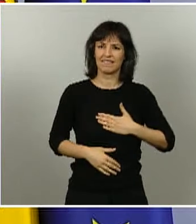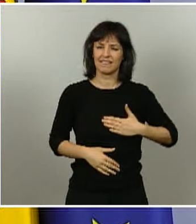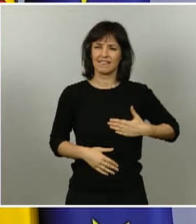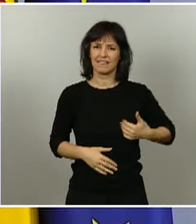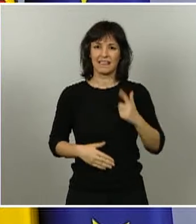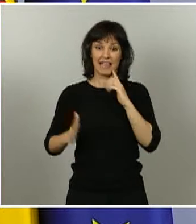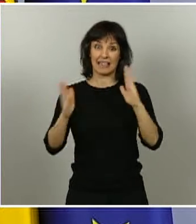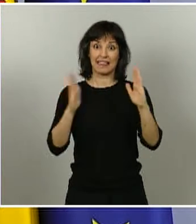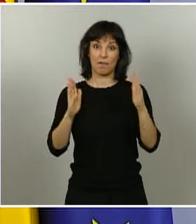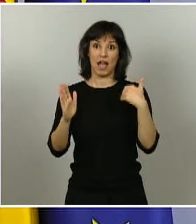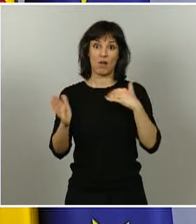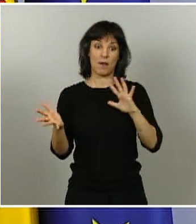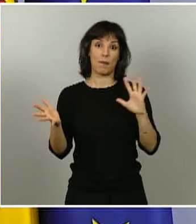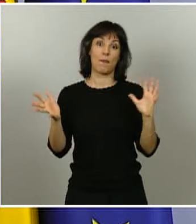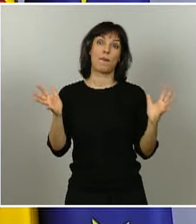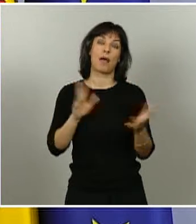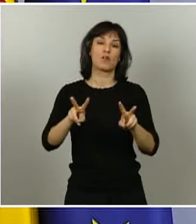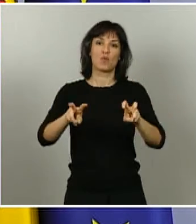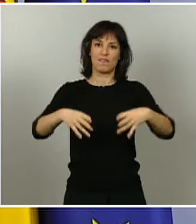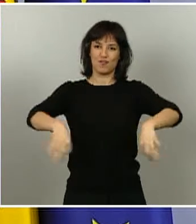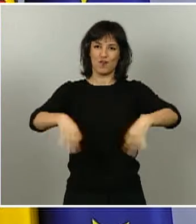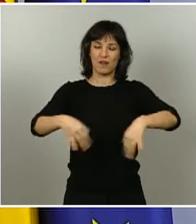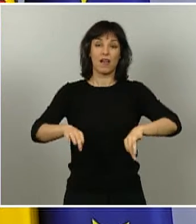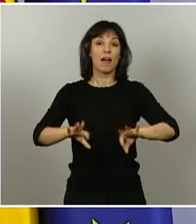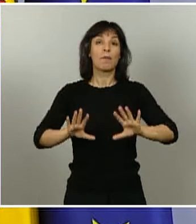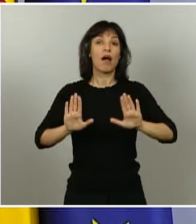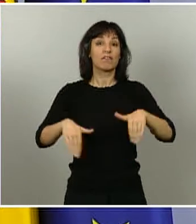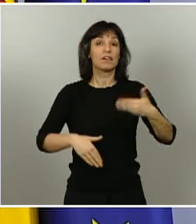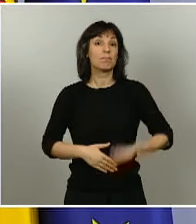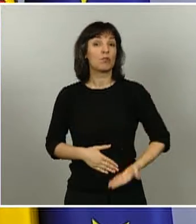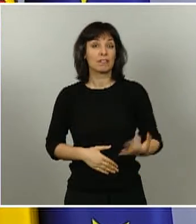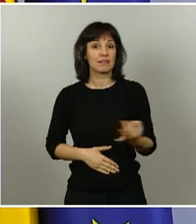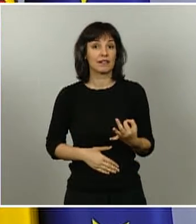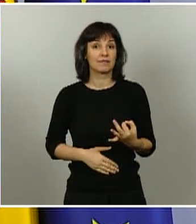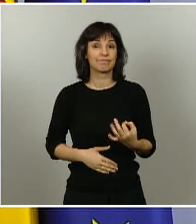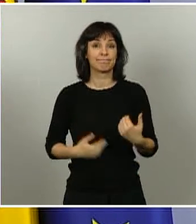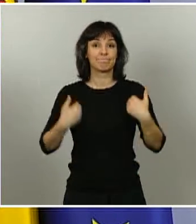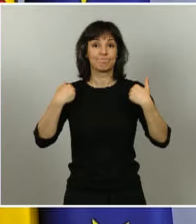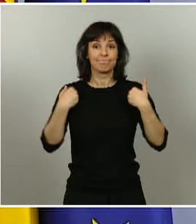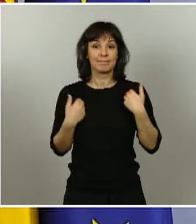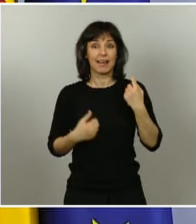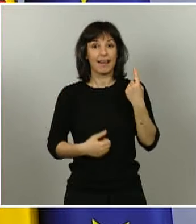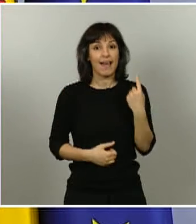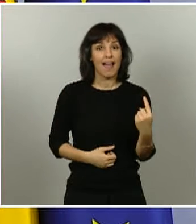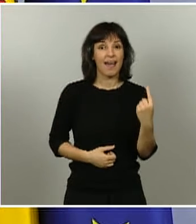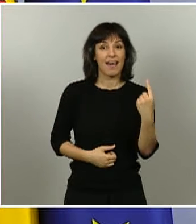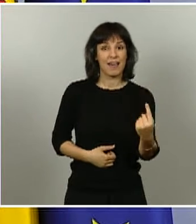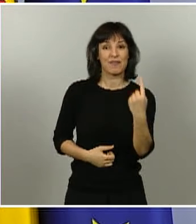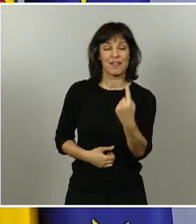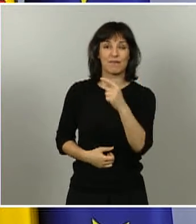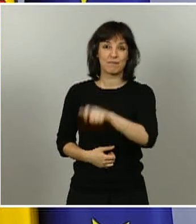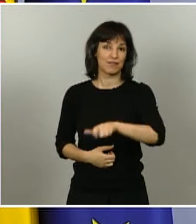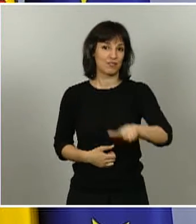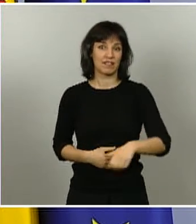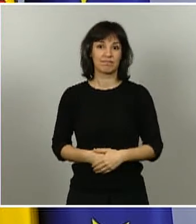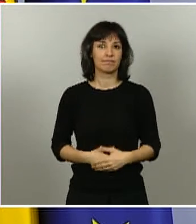la nueva normalidad, pero la clave siempre es la misma, la responsabilidad individual, que los ciudadanos se comporten con responsabilidad individual, como han